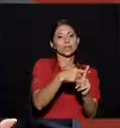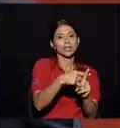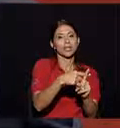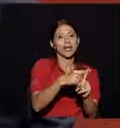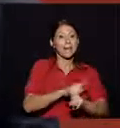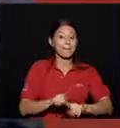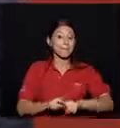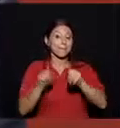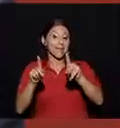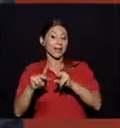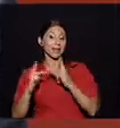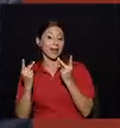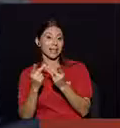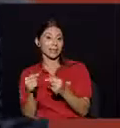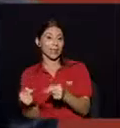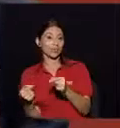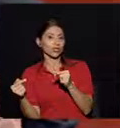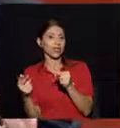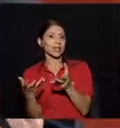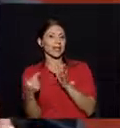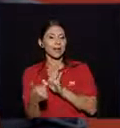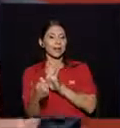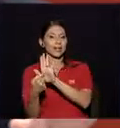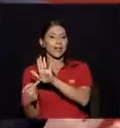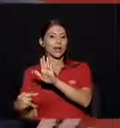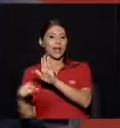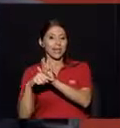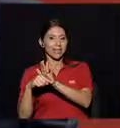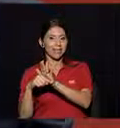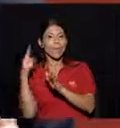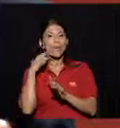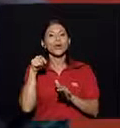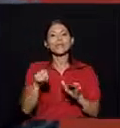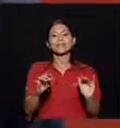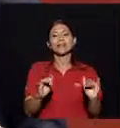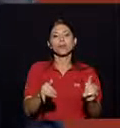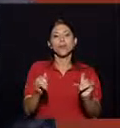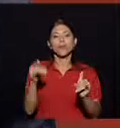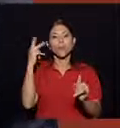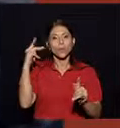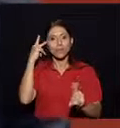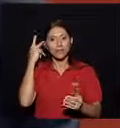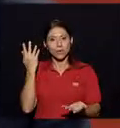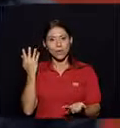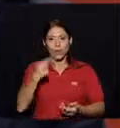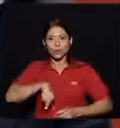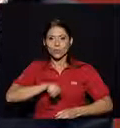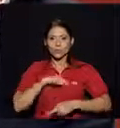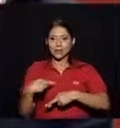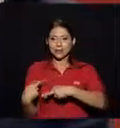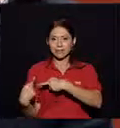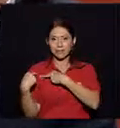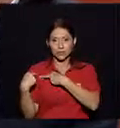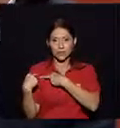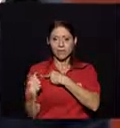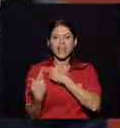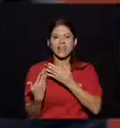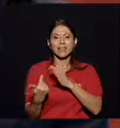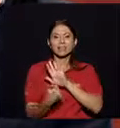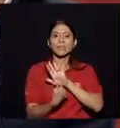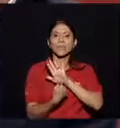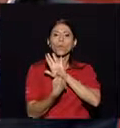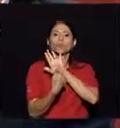positiva, pero quienes están en oposición van a tender a mostrar la parte más negativa, porque ese es el juego político que existe. Nuestra responsabilidad